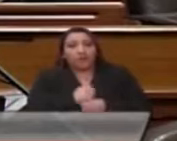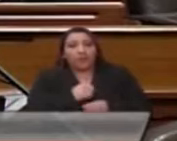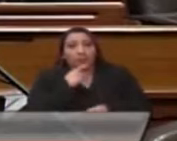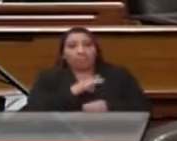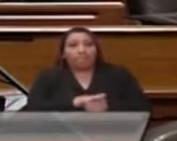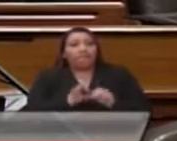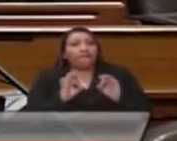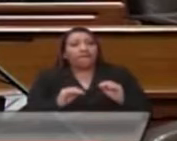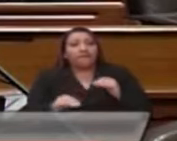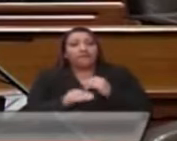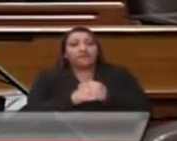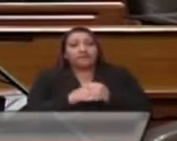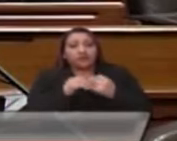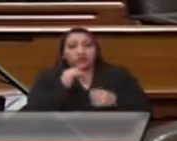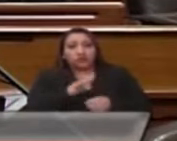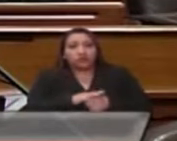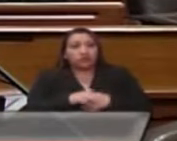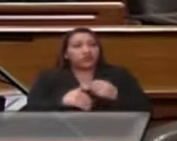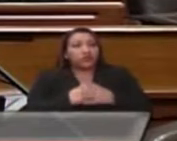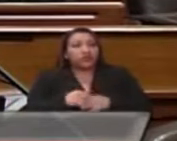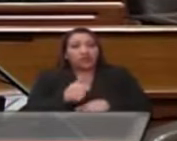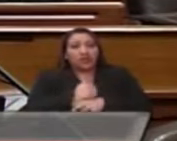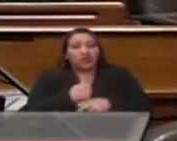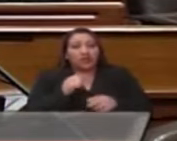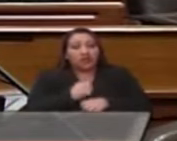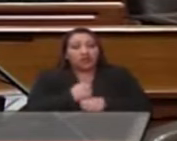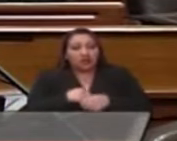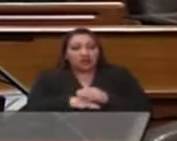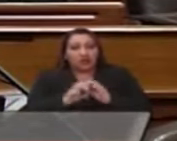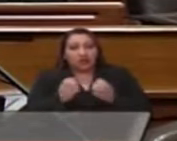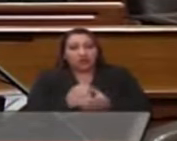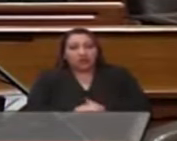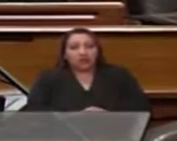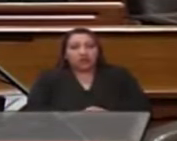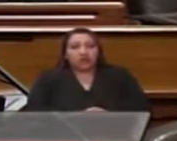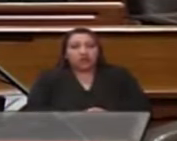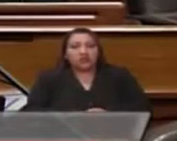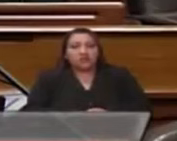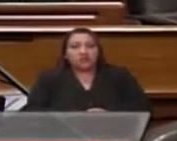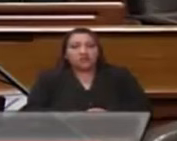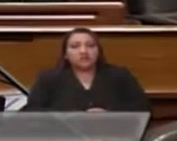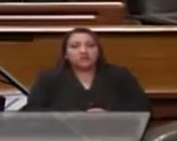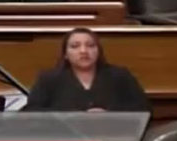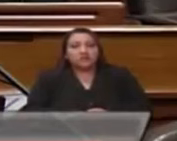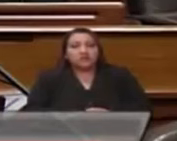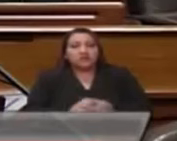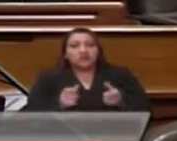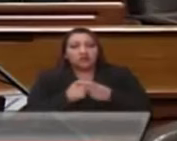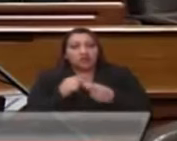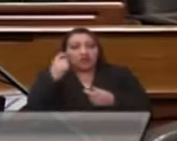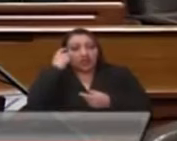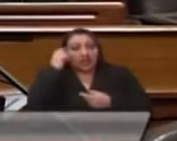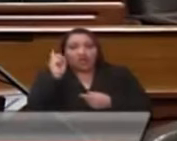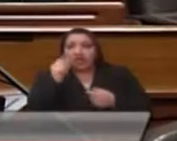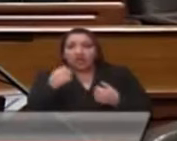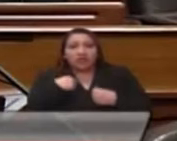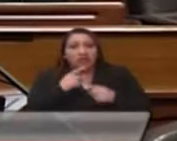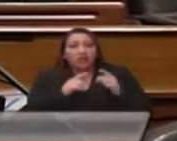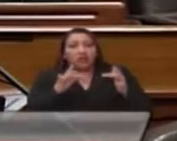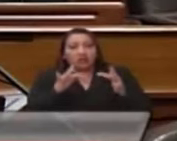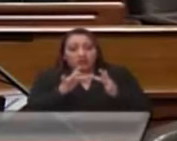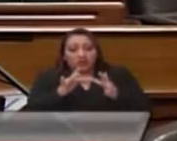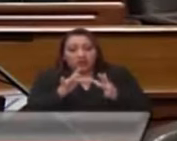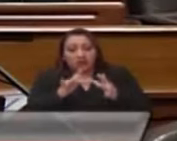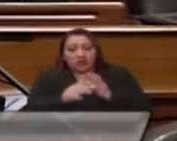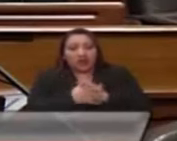cumplió son las mismas que cumplen todos los asesores que laboran en el Congreso. La Comisión de Inteligencia no tiene ninguna